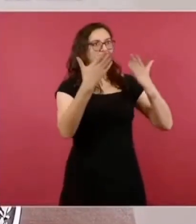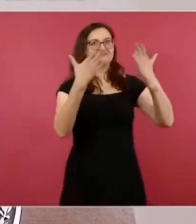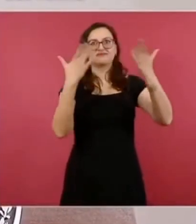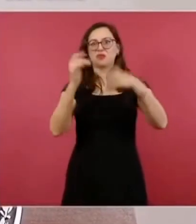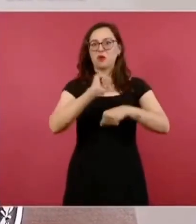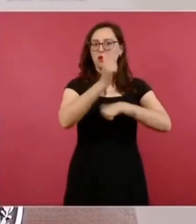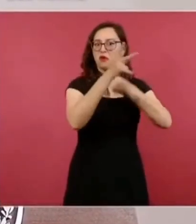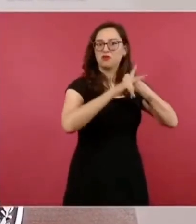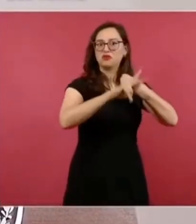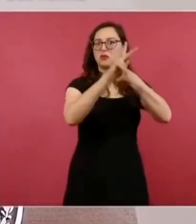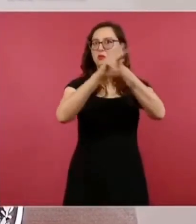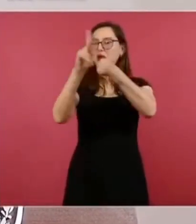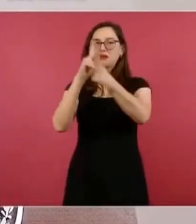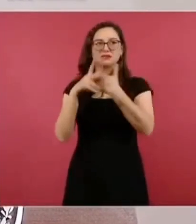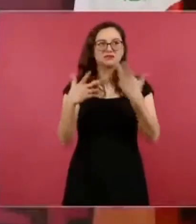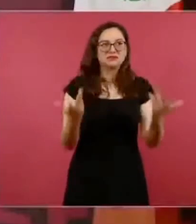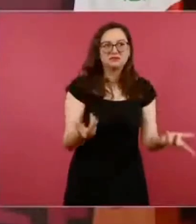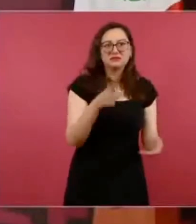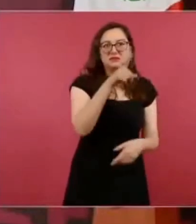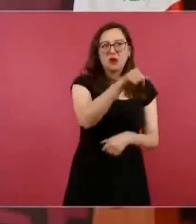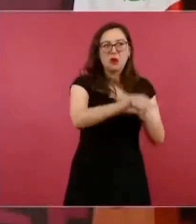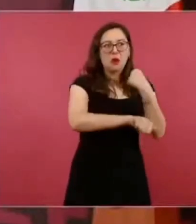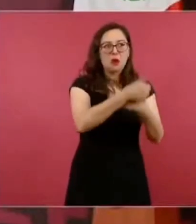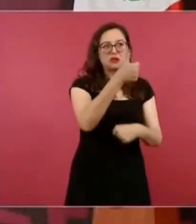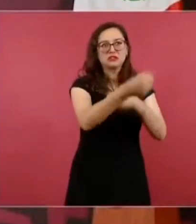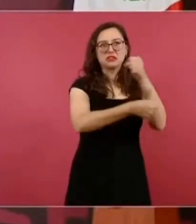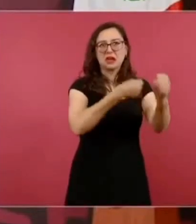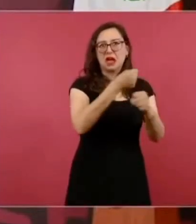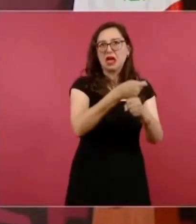orgullosos. El Reforma